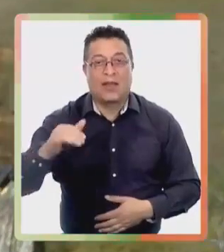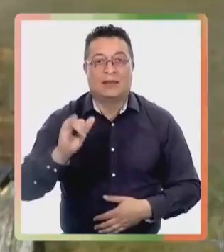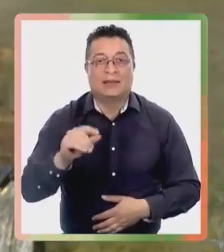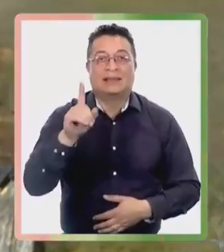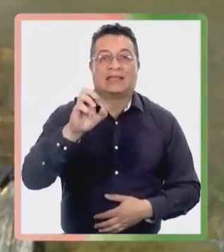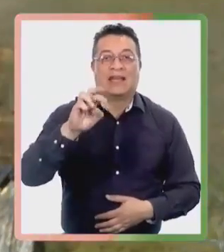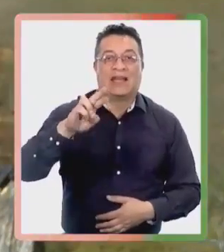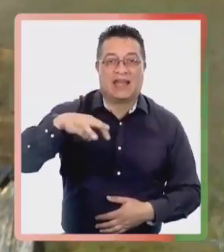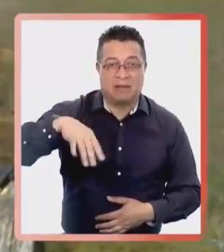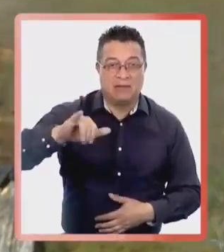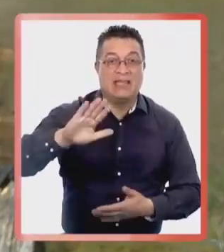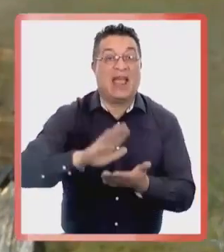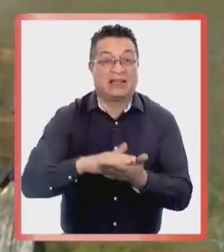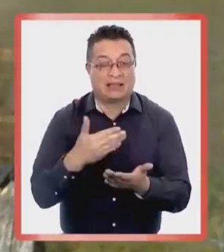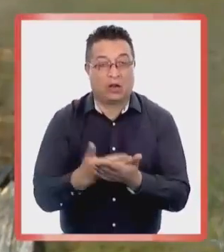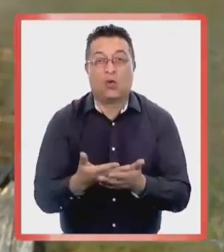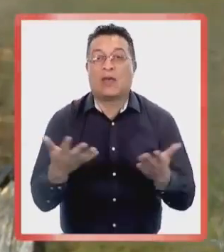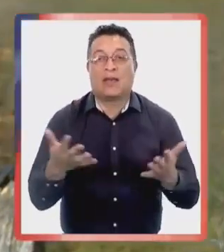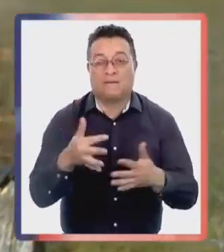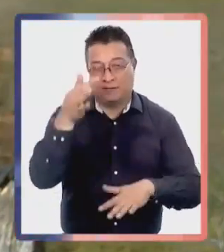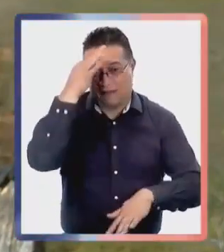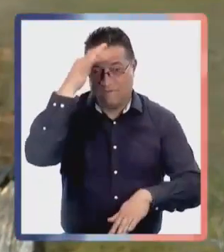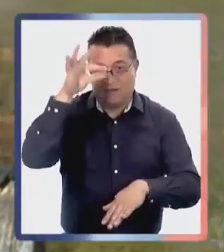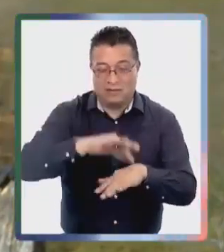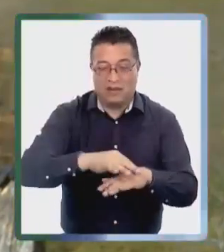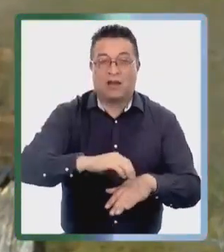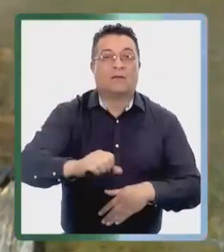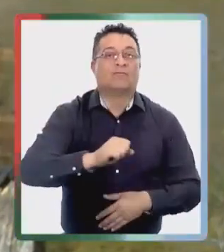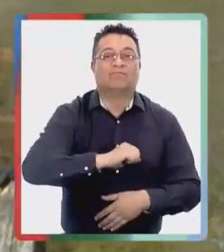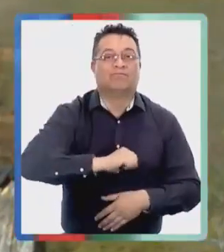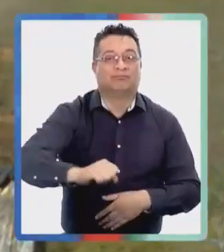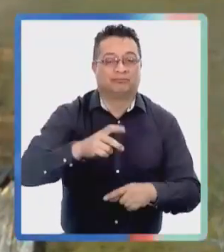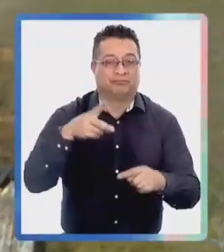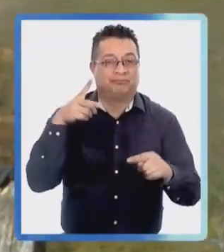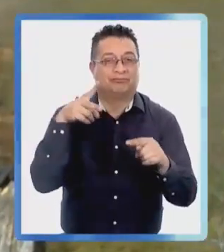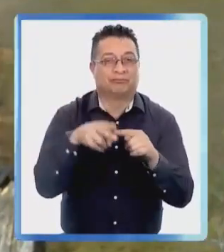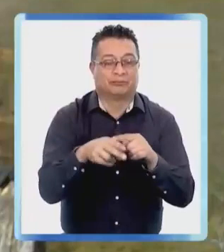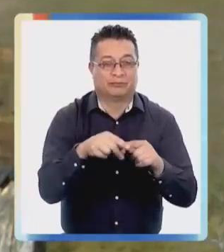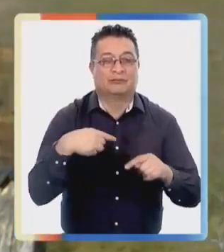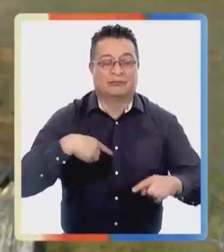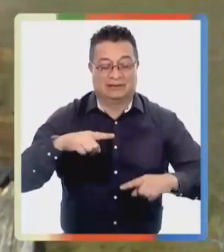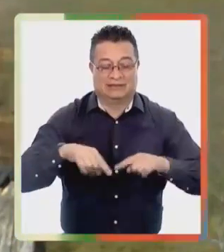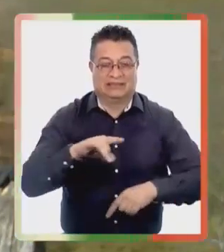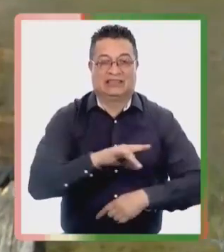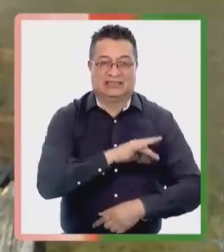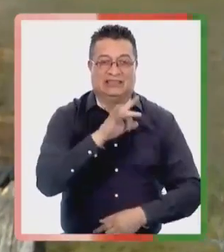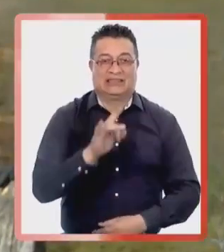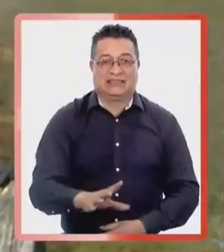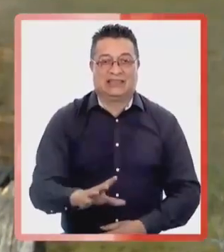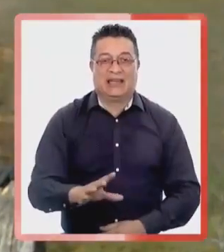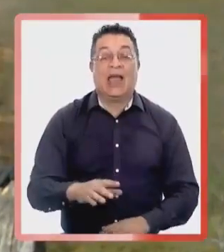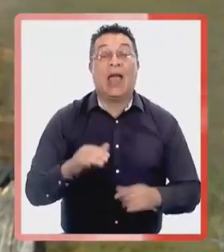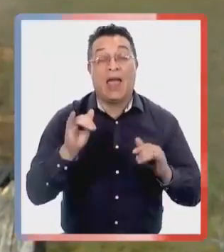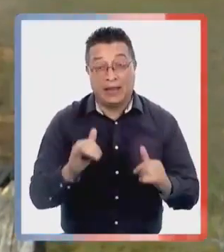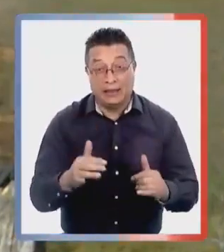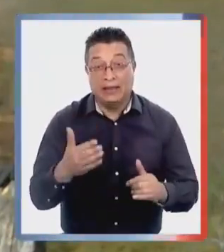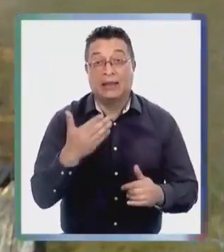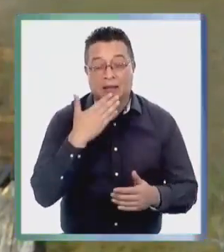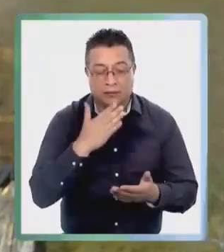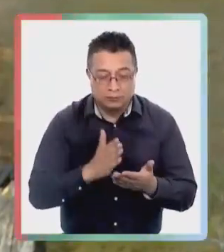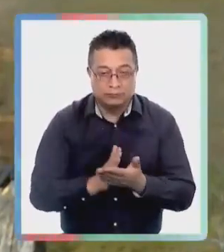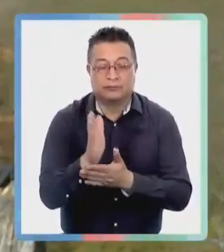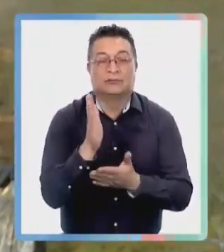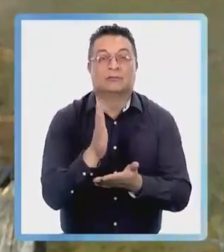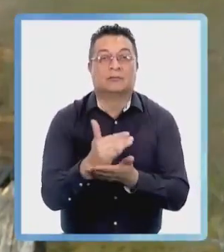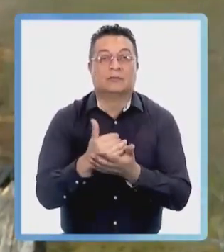y con la Seremi de Salud es que esta enfermedad deje de estar presente en nuestro territorio nacional y